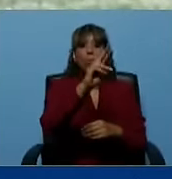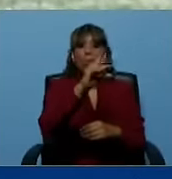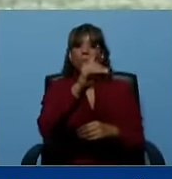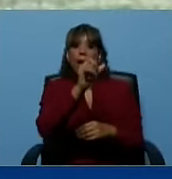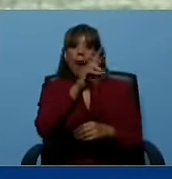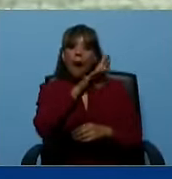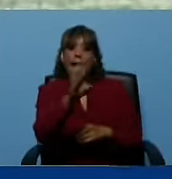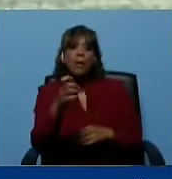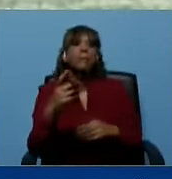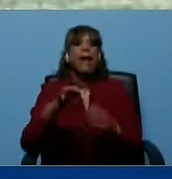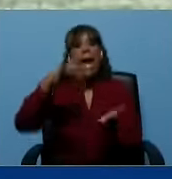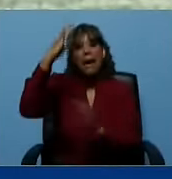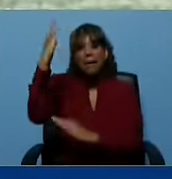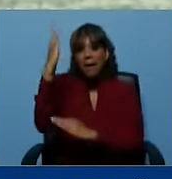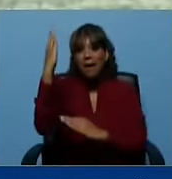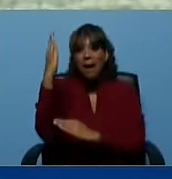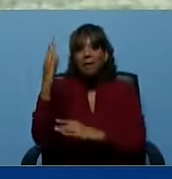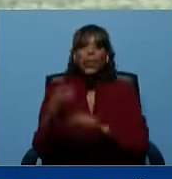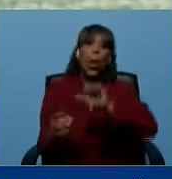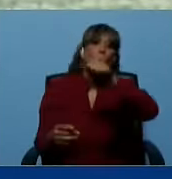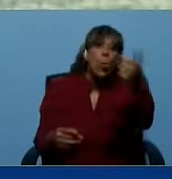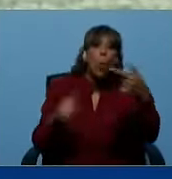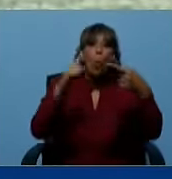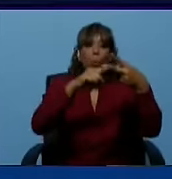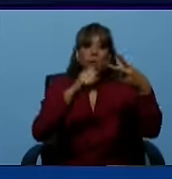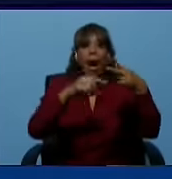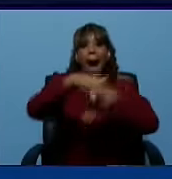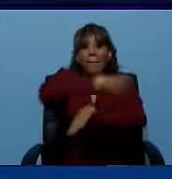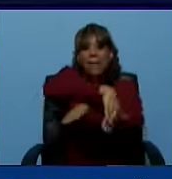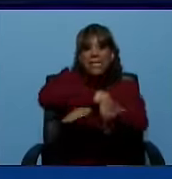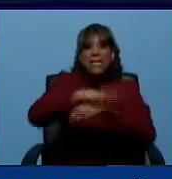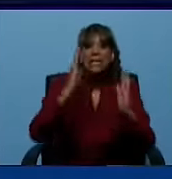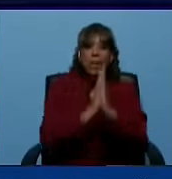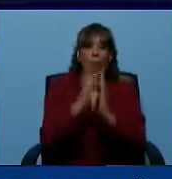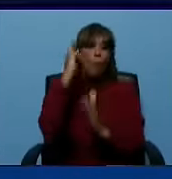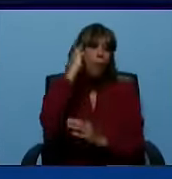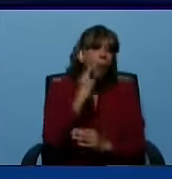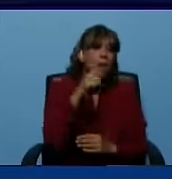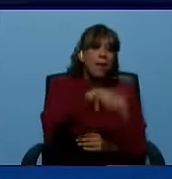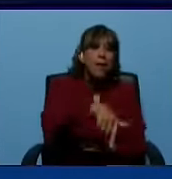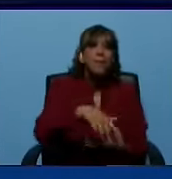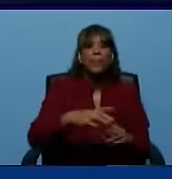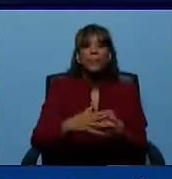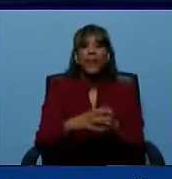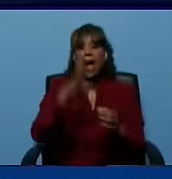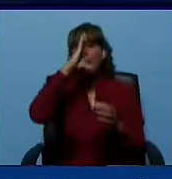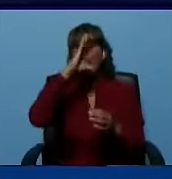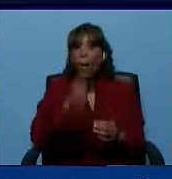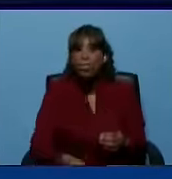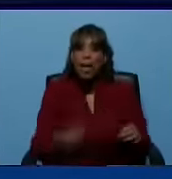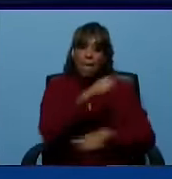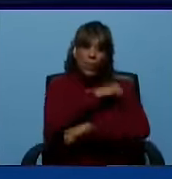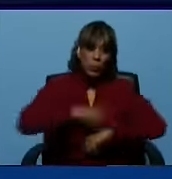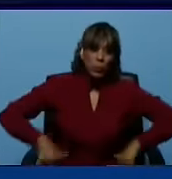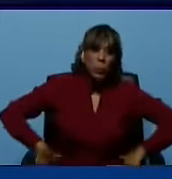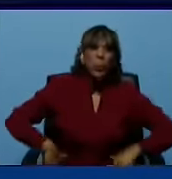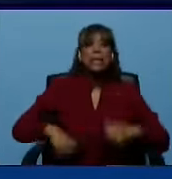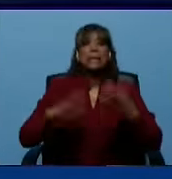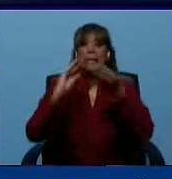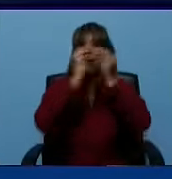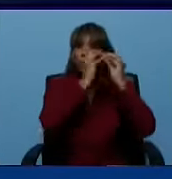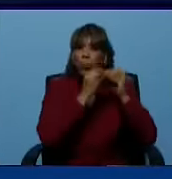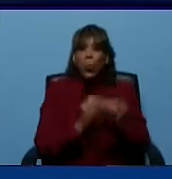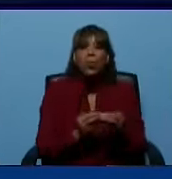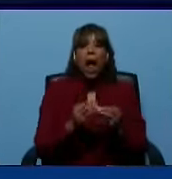de Cabudare, en Lara. El otro en la Avenida Simón Bolívar, Paseo Los Ilustres, en Guanare. Y vamos a restituir